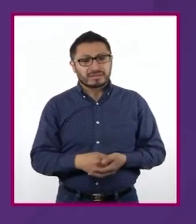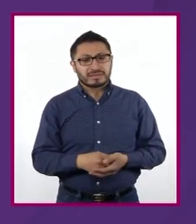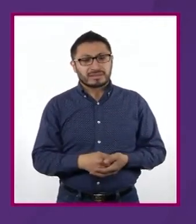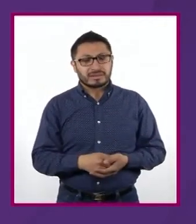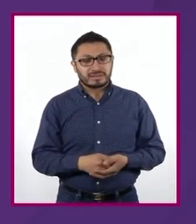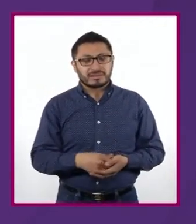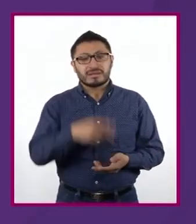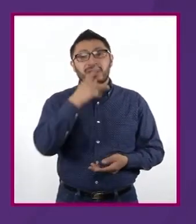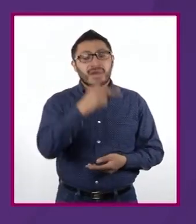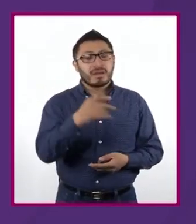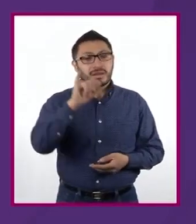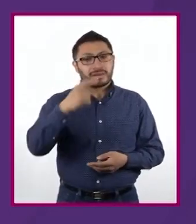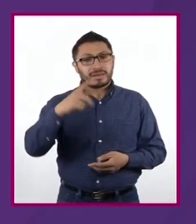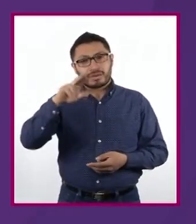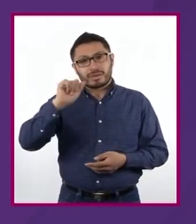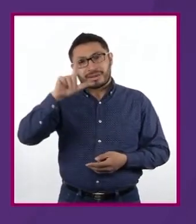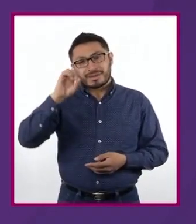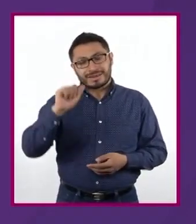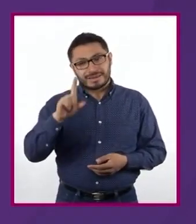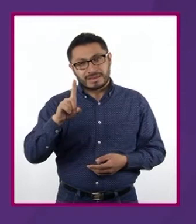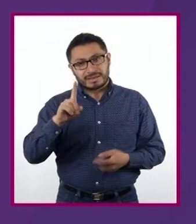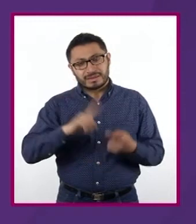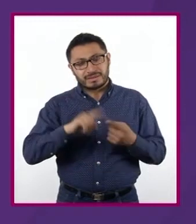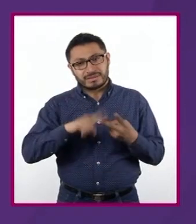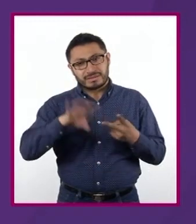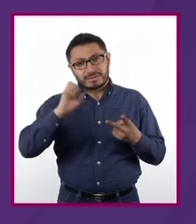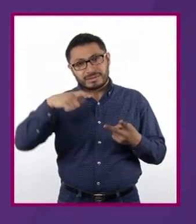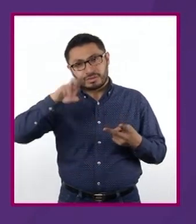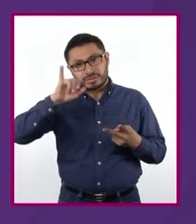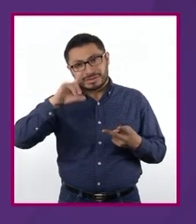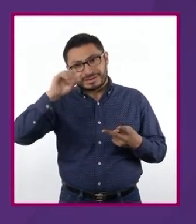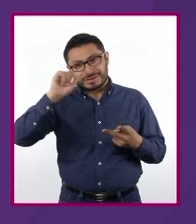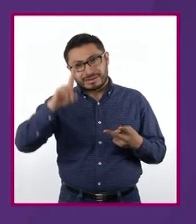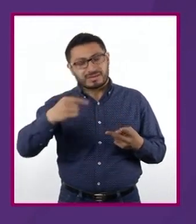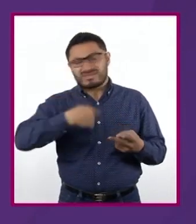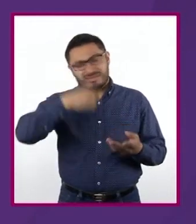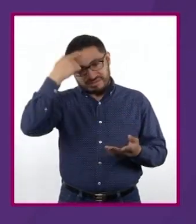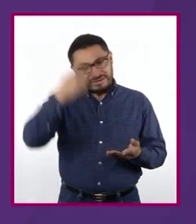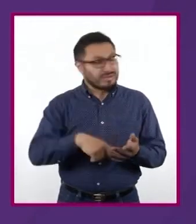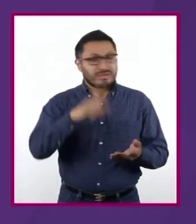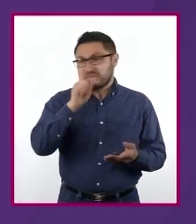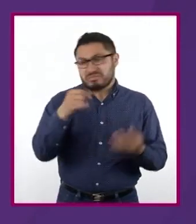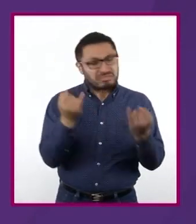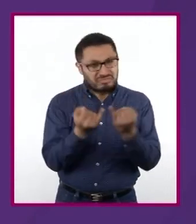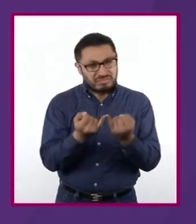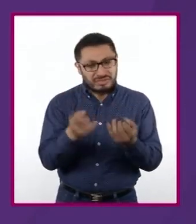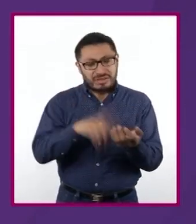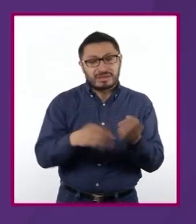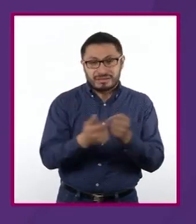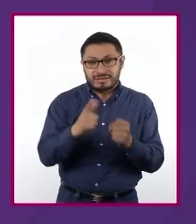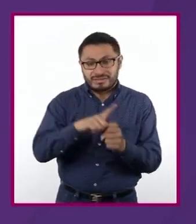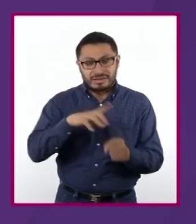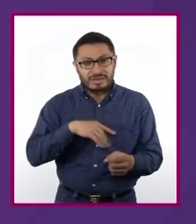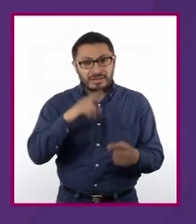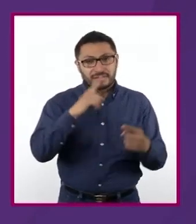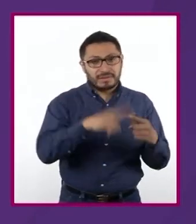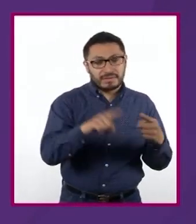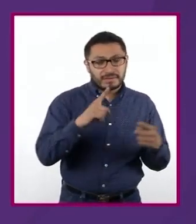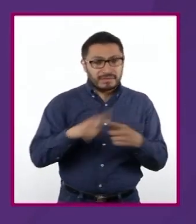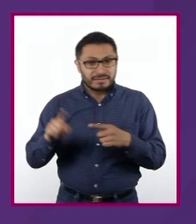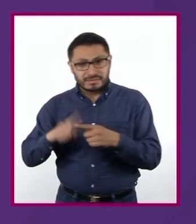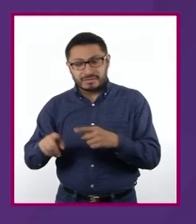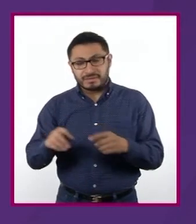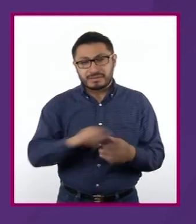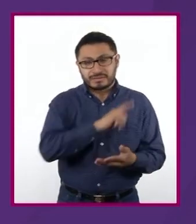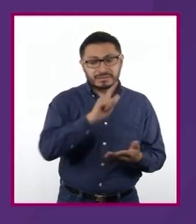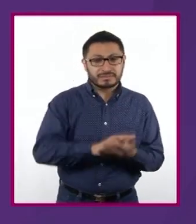Las palabras igualdad y equidad no creo que signifiquen lo mismo. En la sociedad hay principios de justicia social